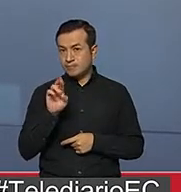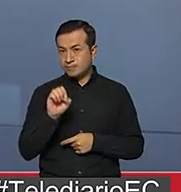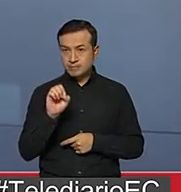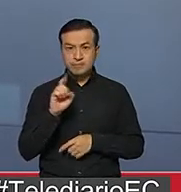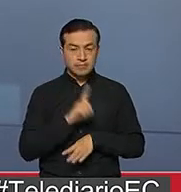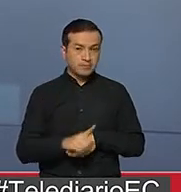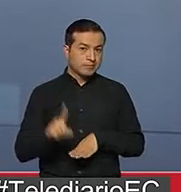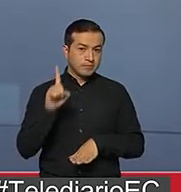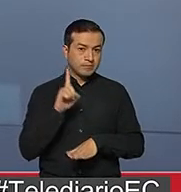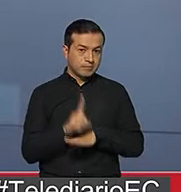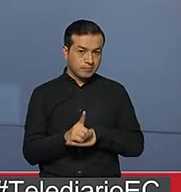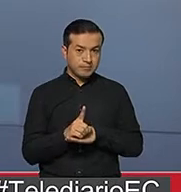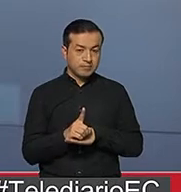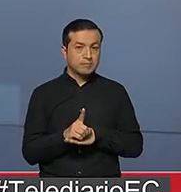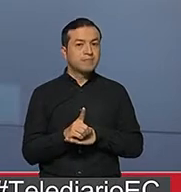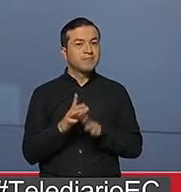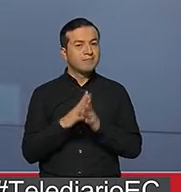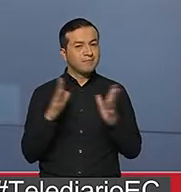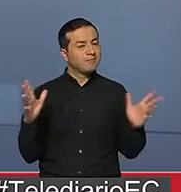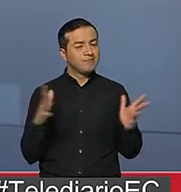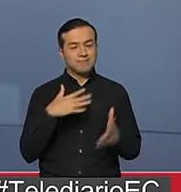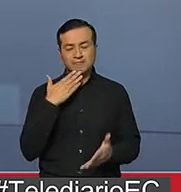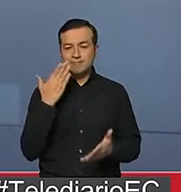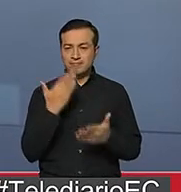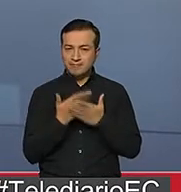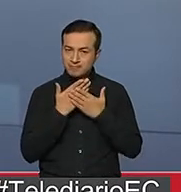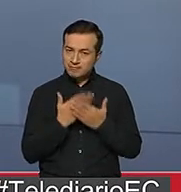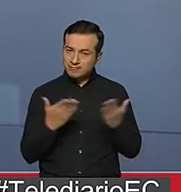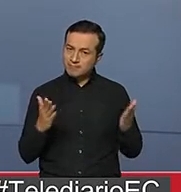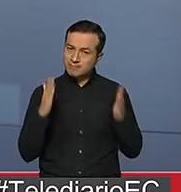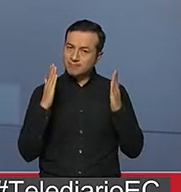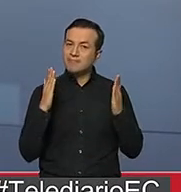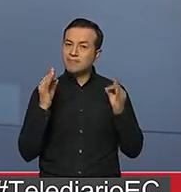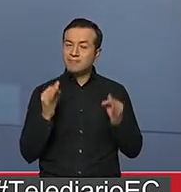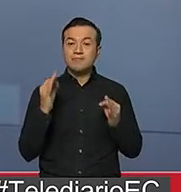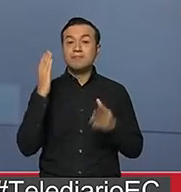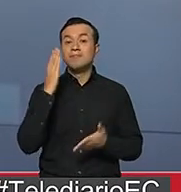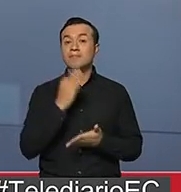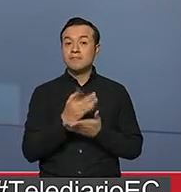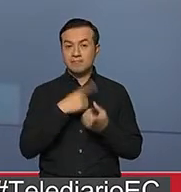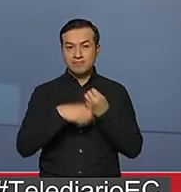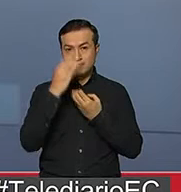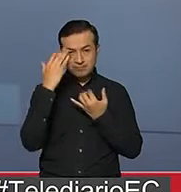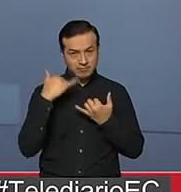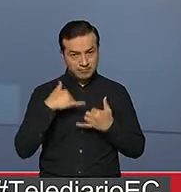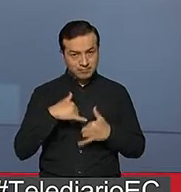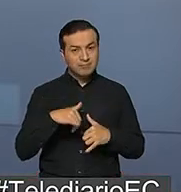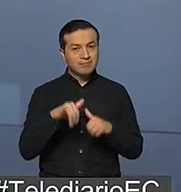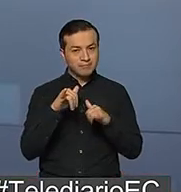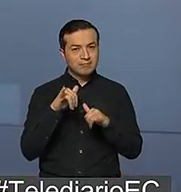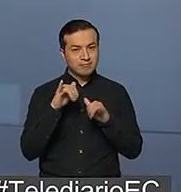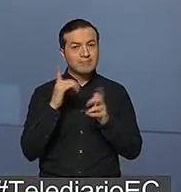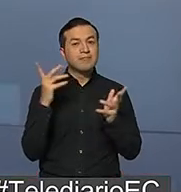de la agencia nacional de tránsito nos acompañaba muchísimas gracias nuevamente por estar hoy con nosotros vamos a una pausa y enseguida regresamos con nuestro siguiente